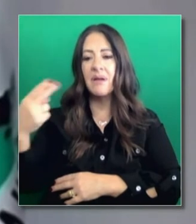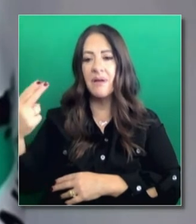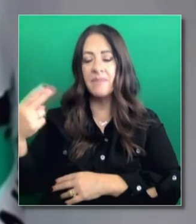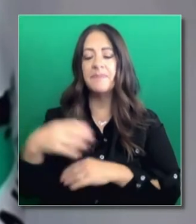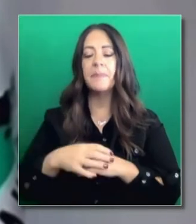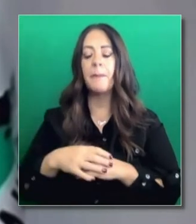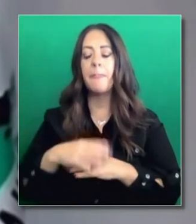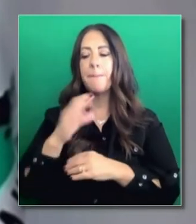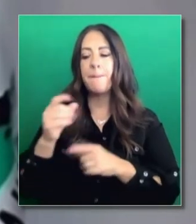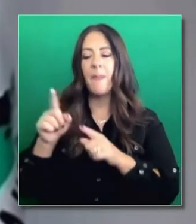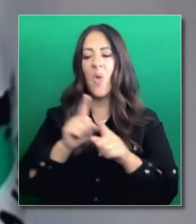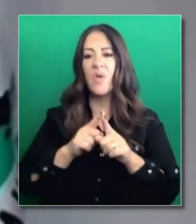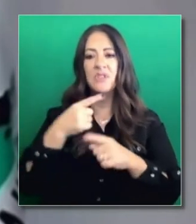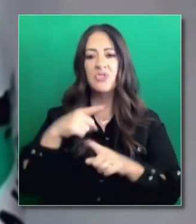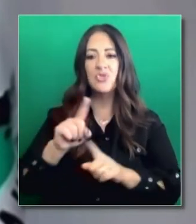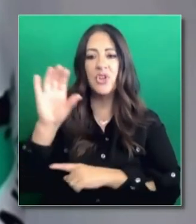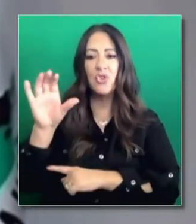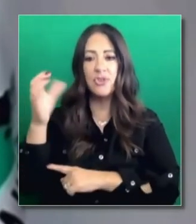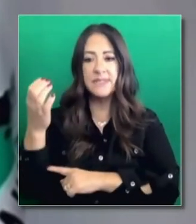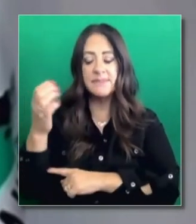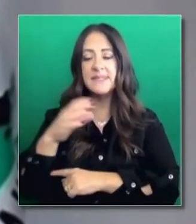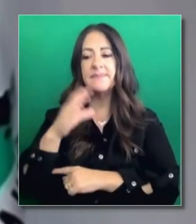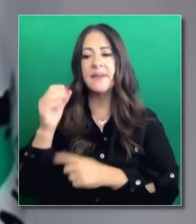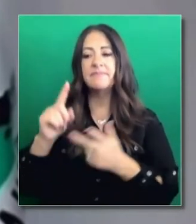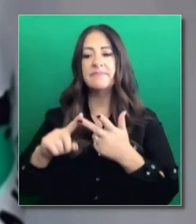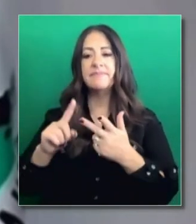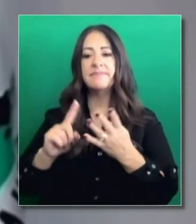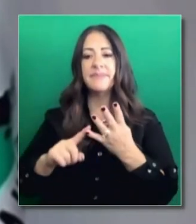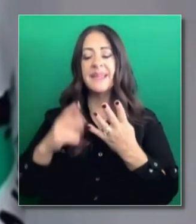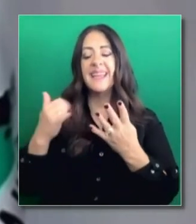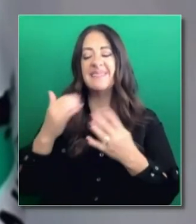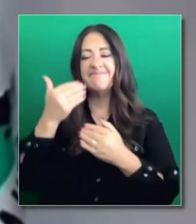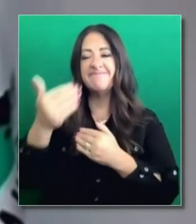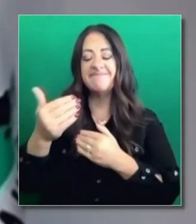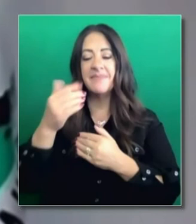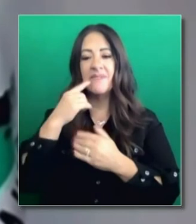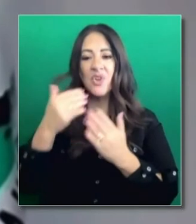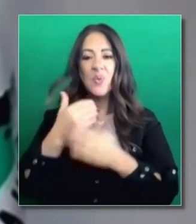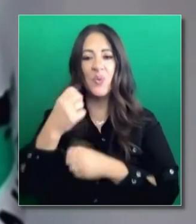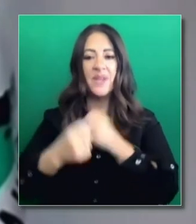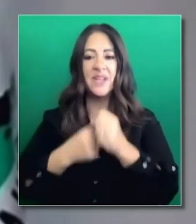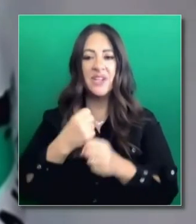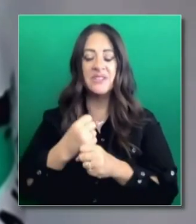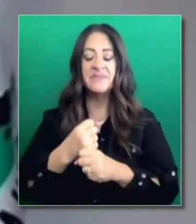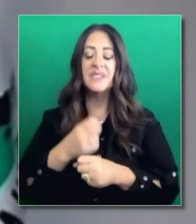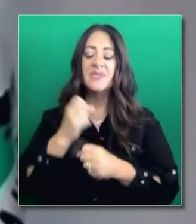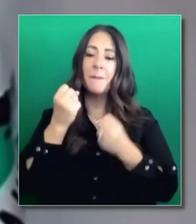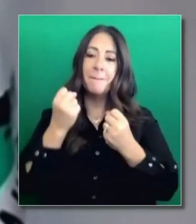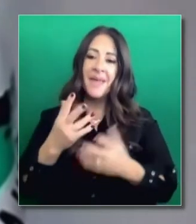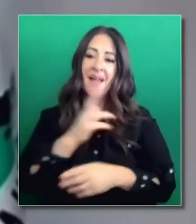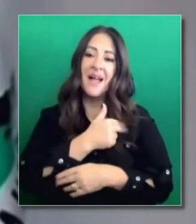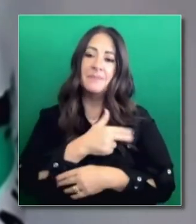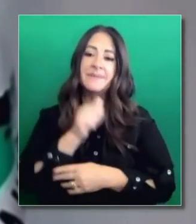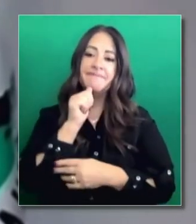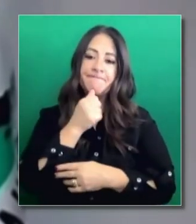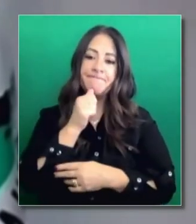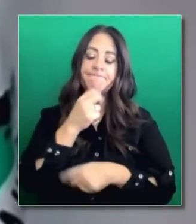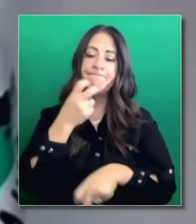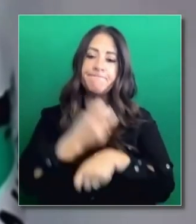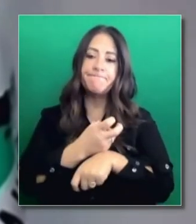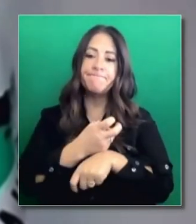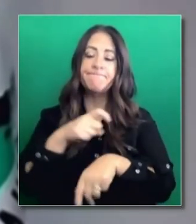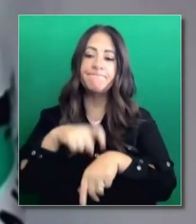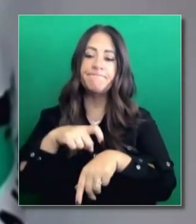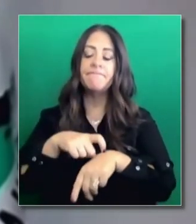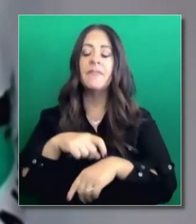y esperamos que después de las fiestas de fin de año no haya un repunte. Entonces, este es un